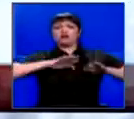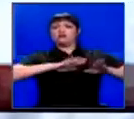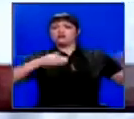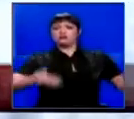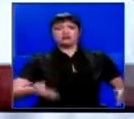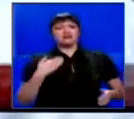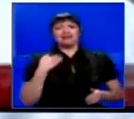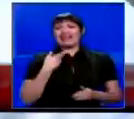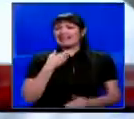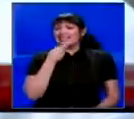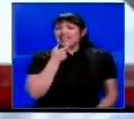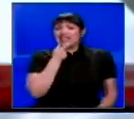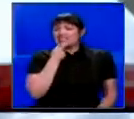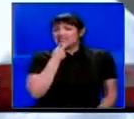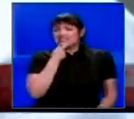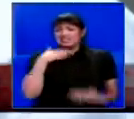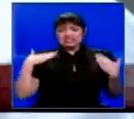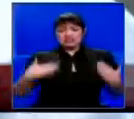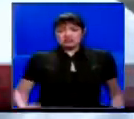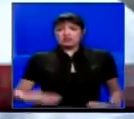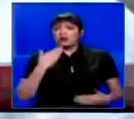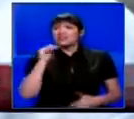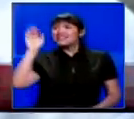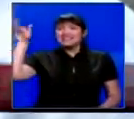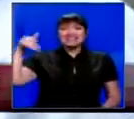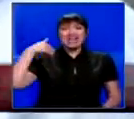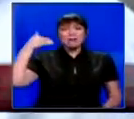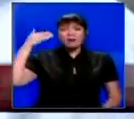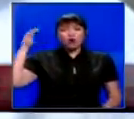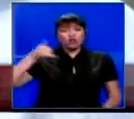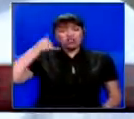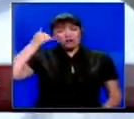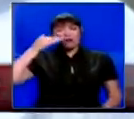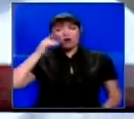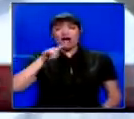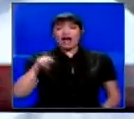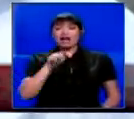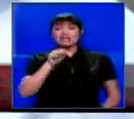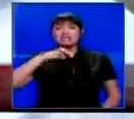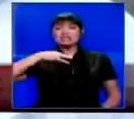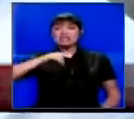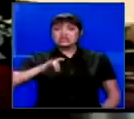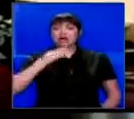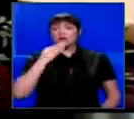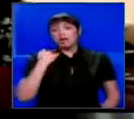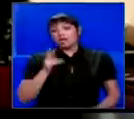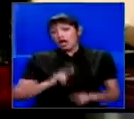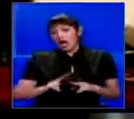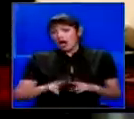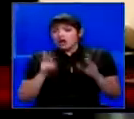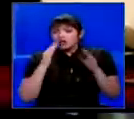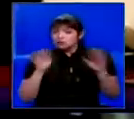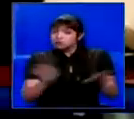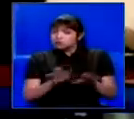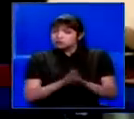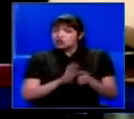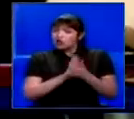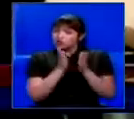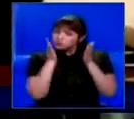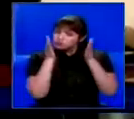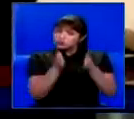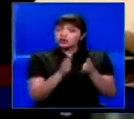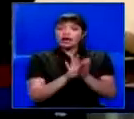decir. Así que lo que hicimos es llamar de inmediato al SAMU para que hagan el tratamiento correspondiente. Las condiciones deplorables que lo